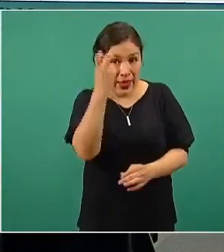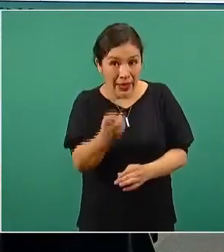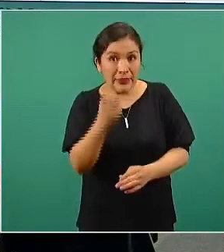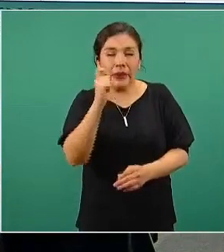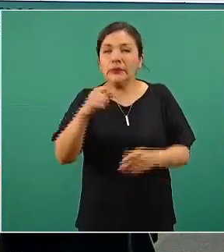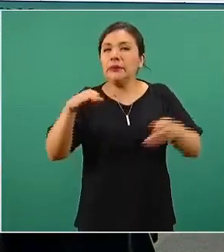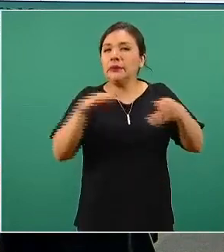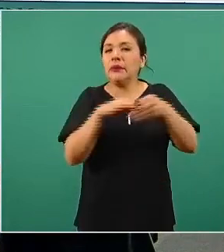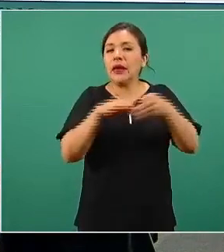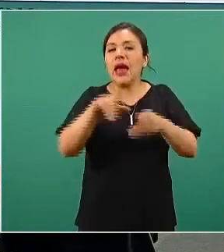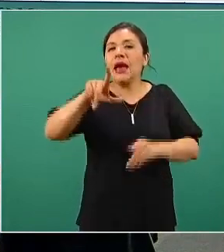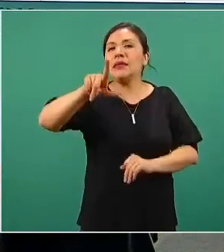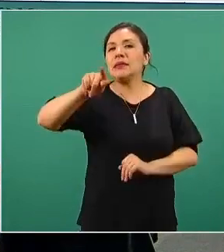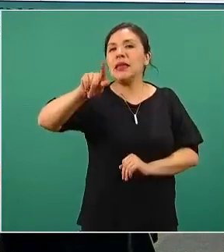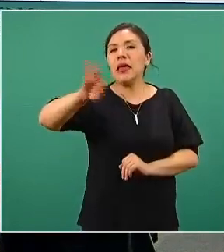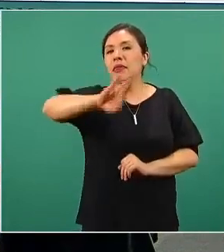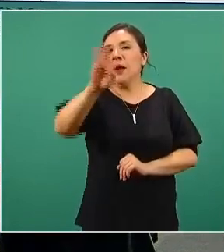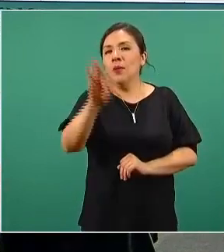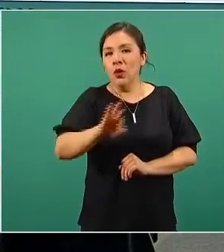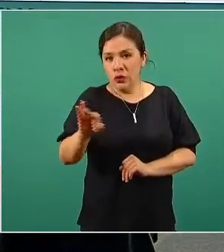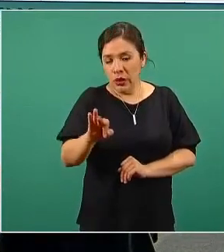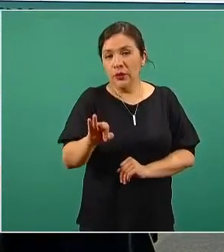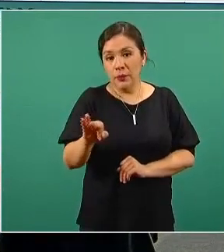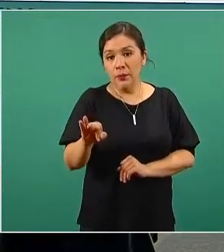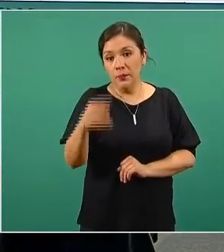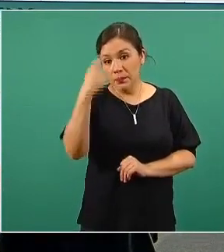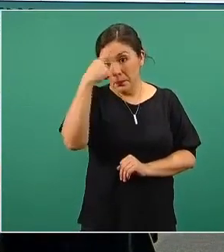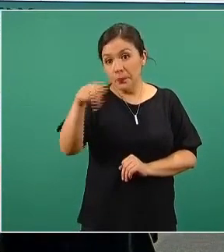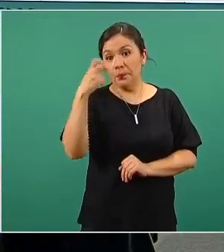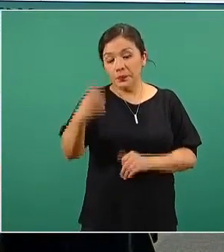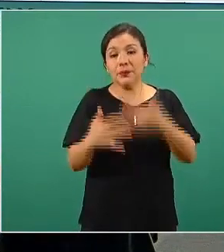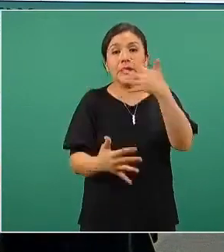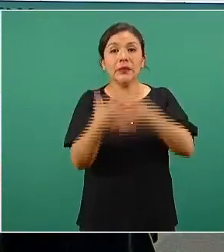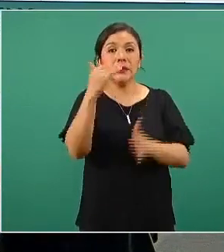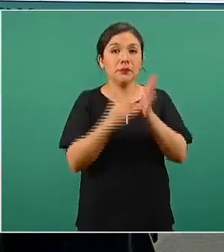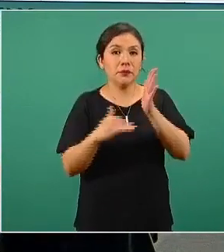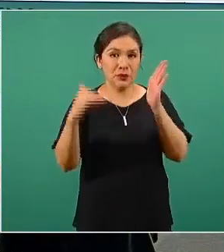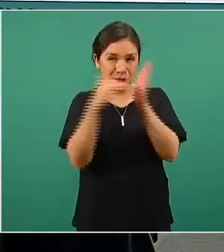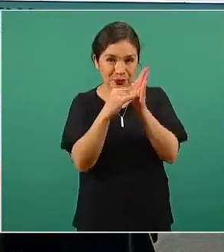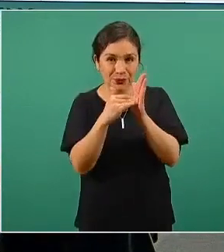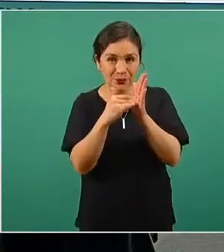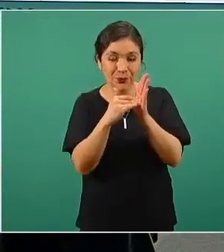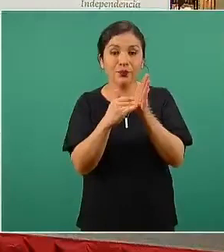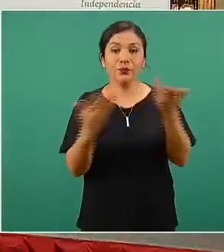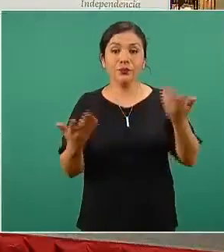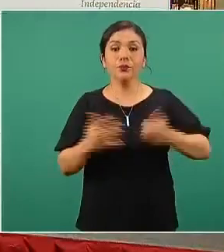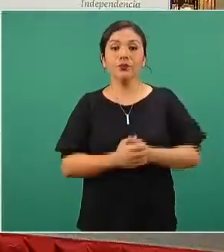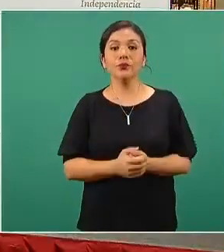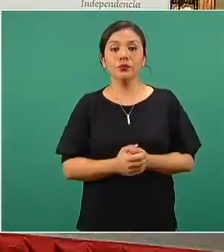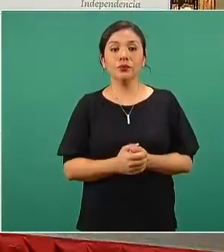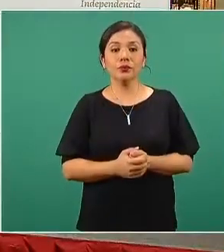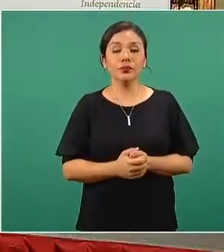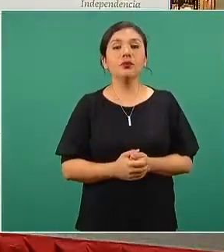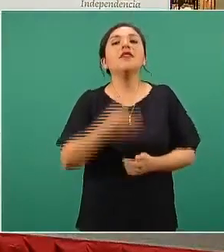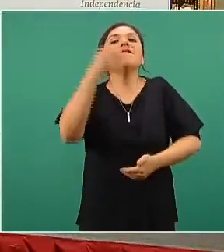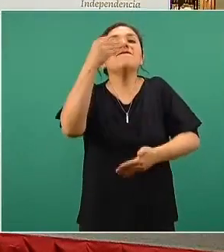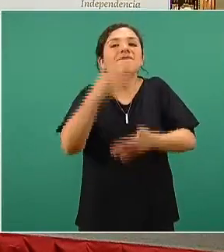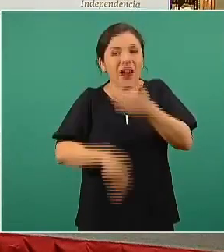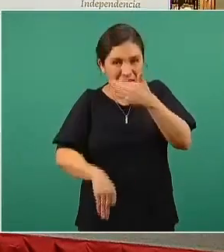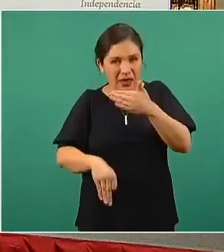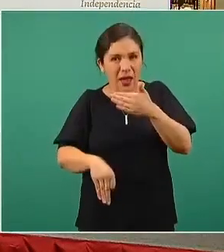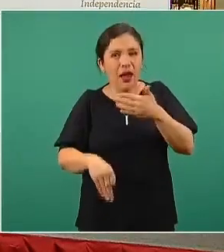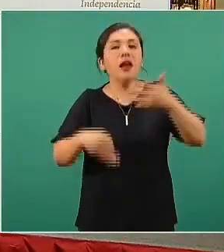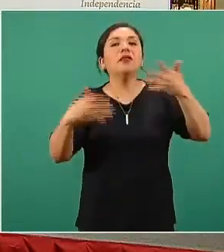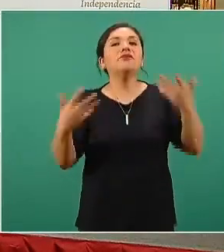casi 70% de los 15 millones. El complemento, lo